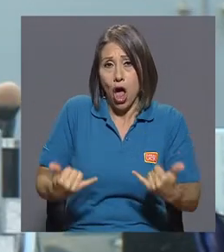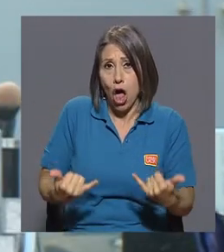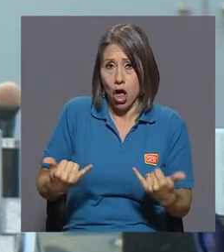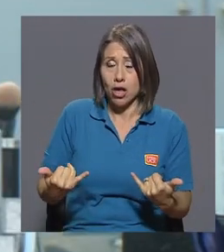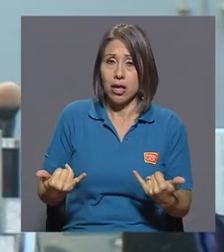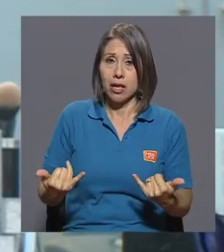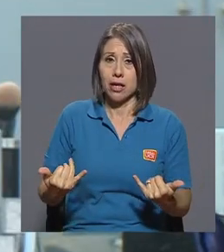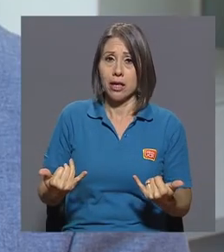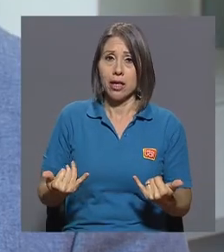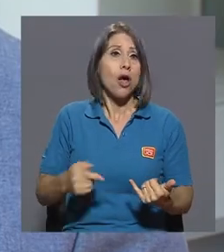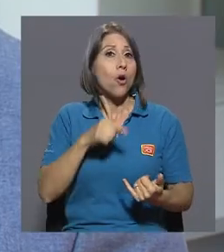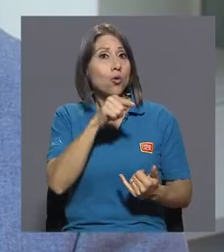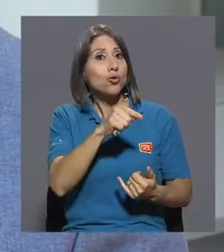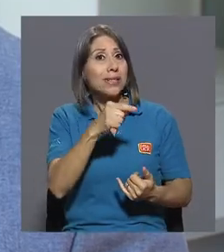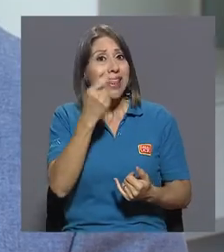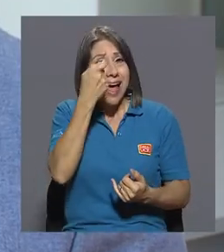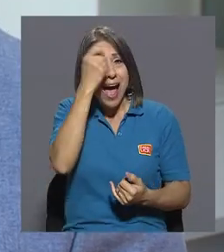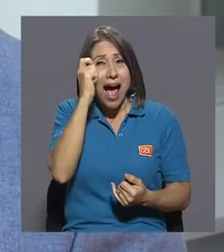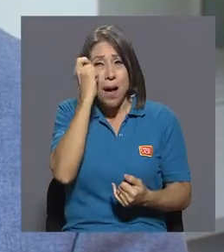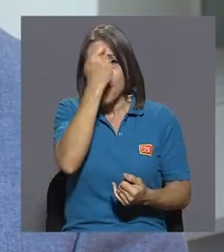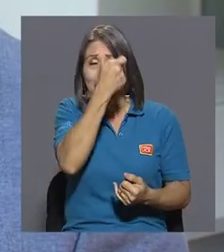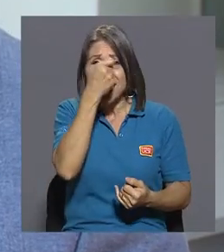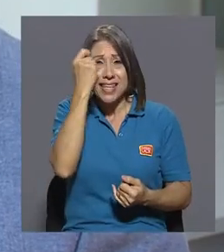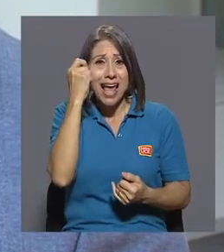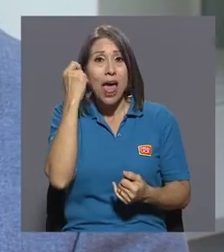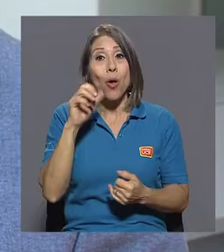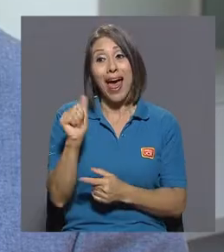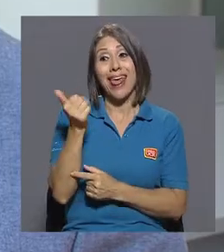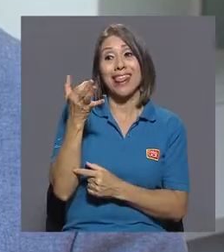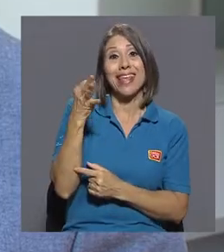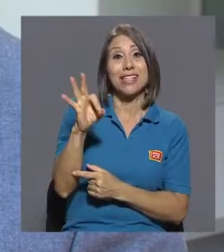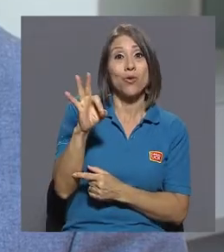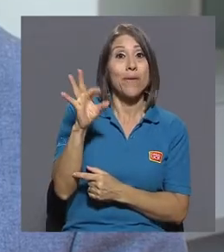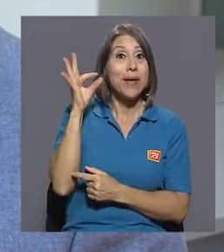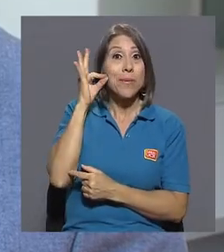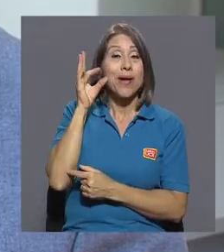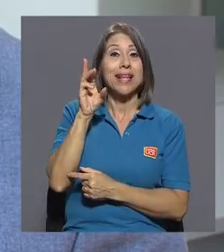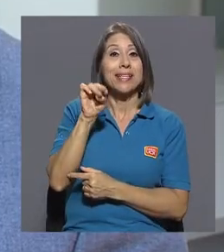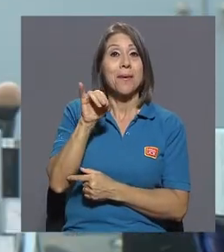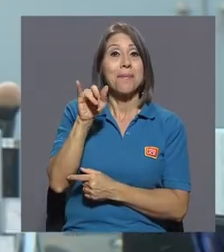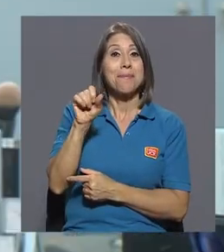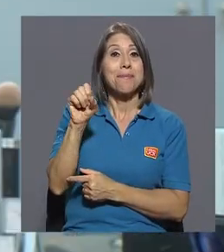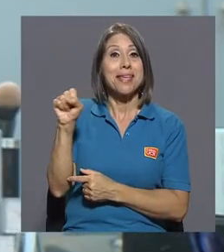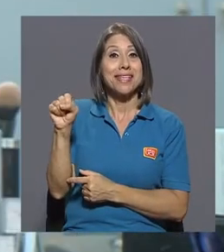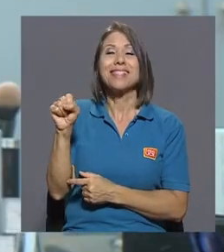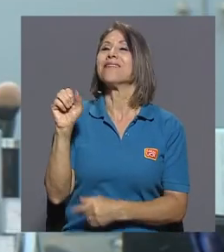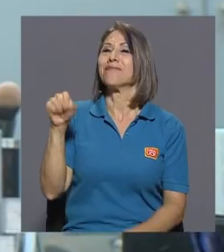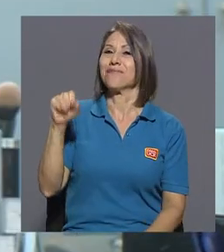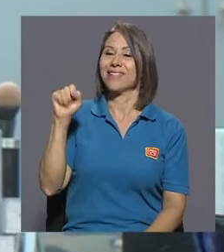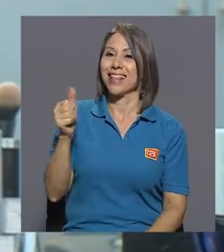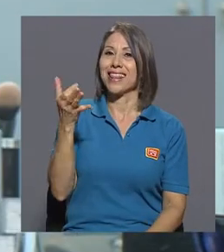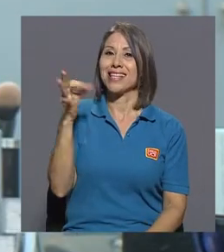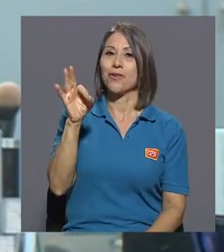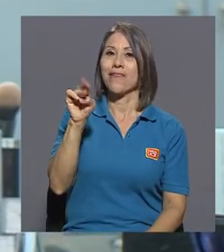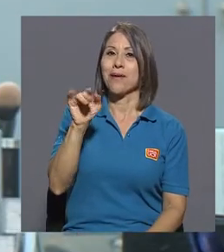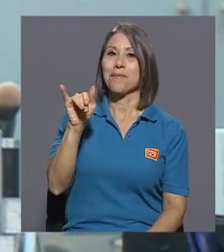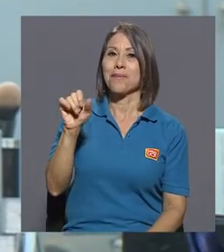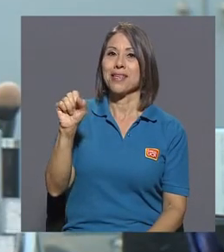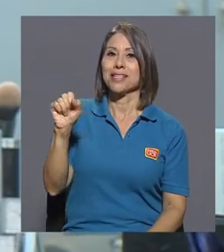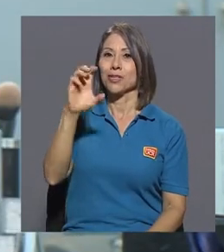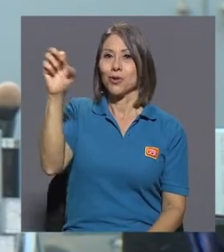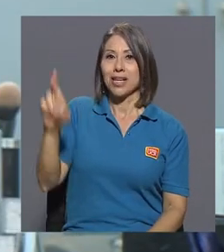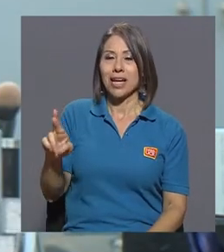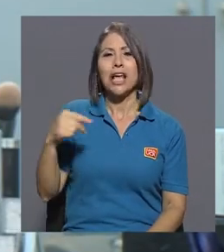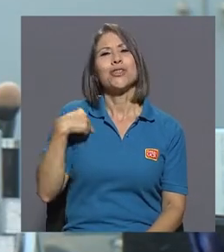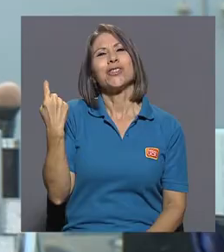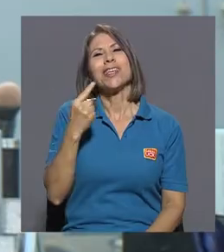Has maquillado a 19 mises. 19 mis Costa Ricas, por ahí, sí. Yo siempre digo una broma, amo tanto a las mujeres que por eso